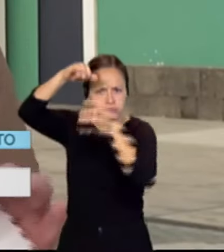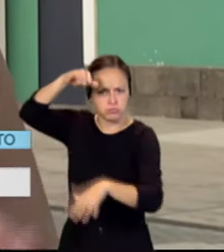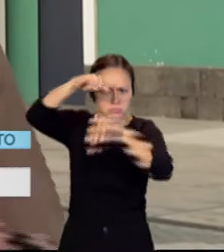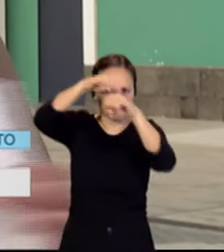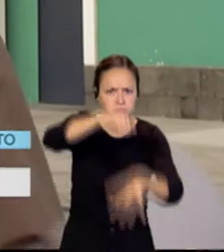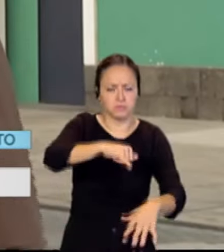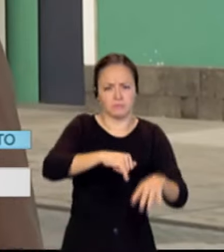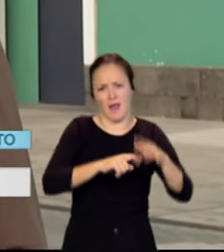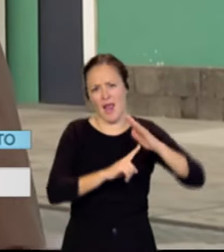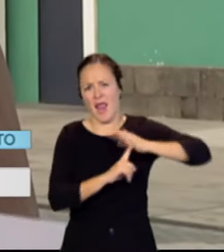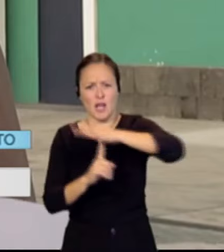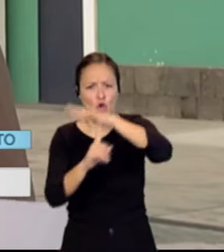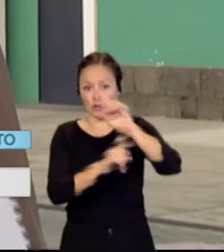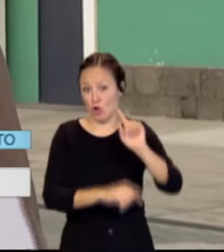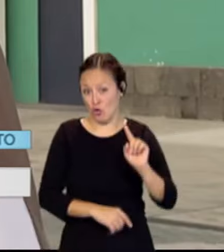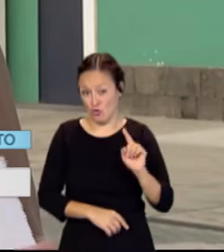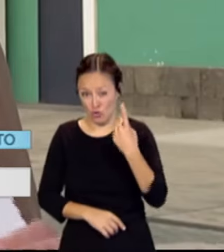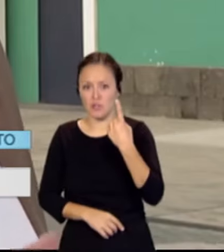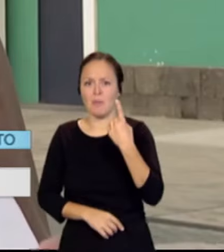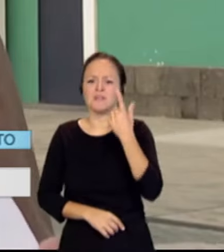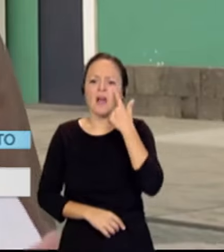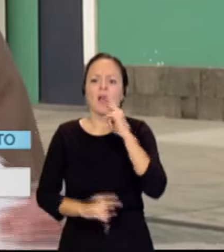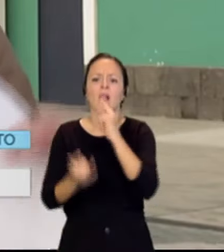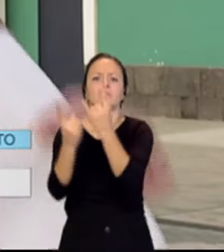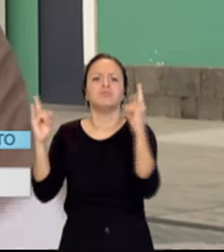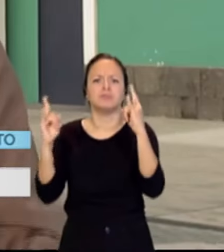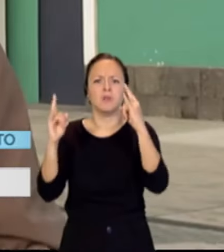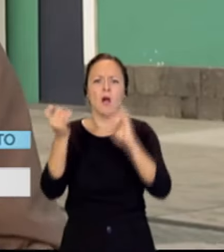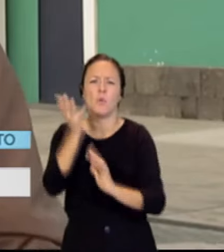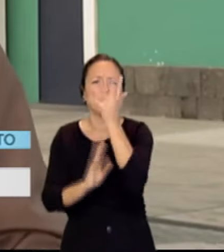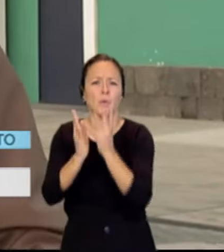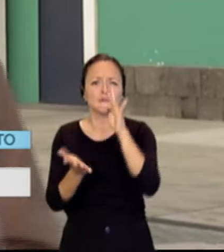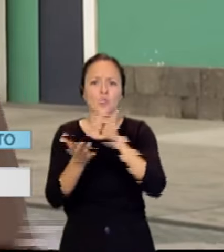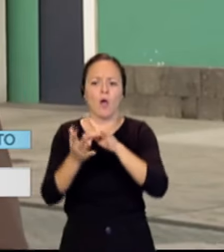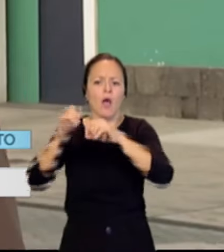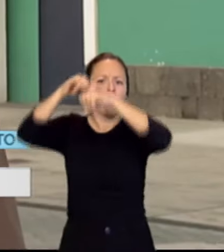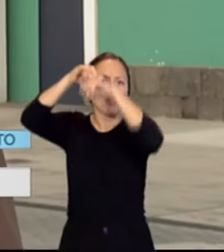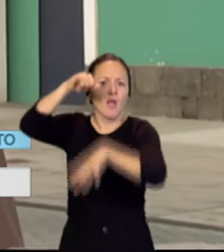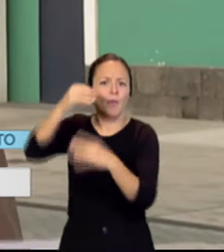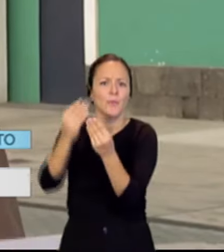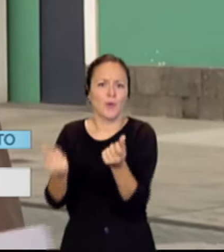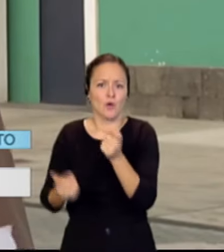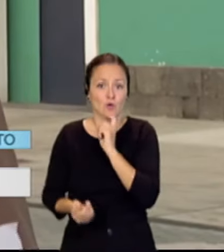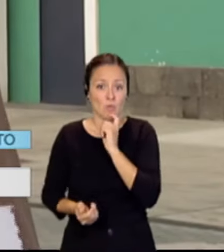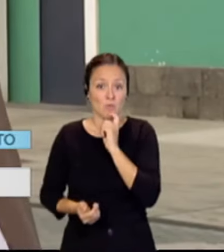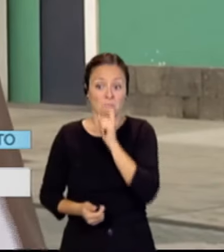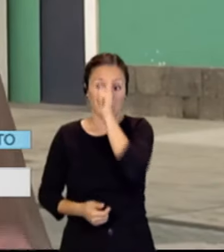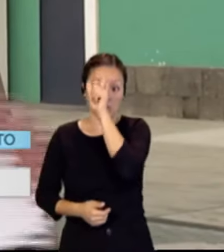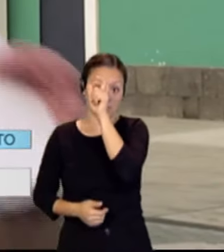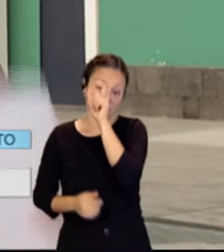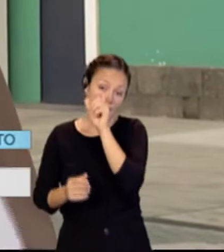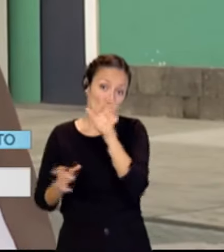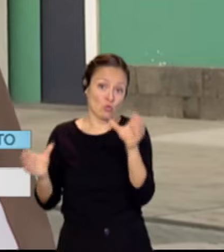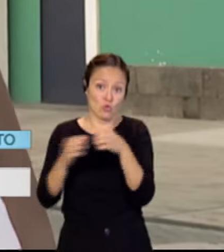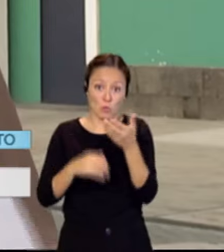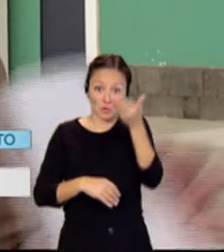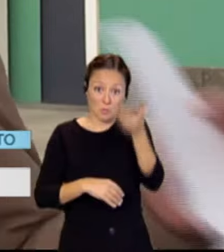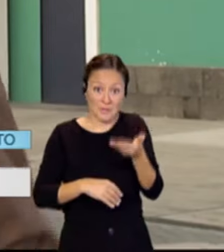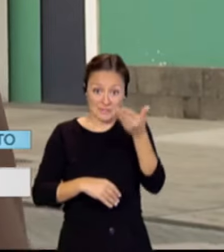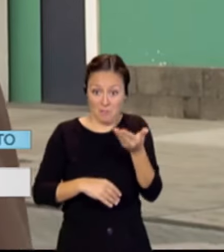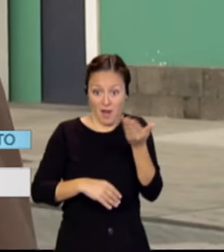todo helicópteros en la extinción de incendi forestales y estarán presentes por los dos actores principales en esas tareas de